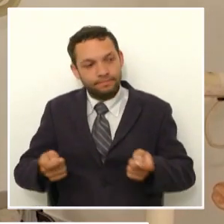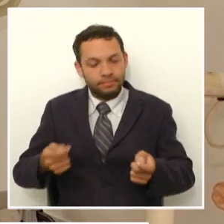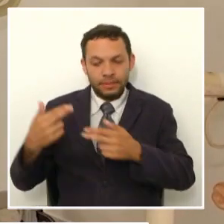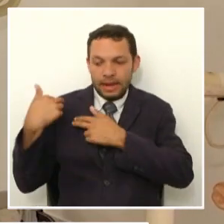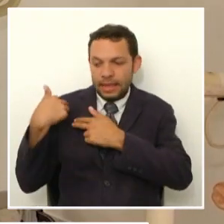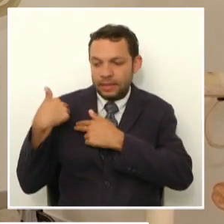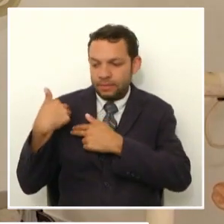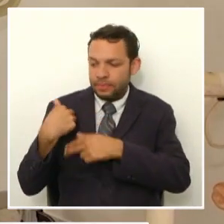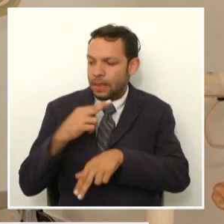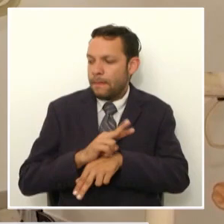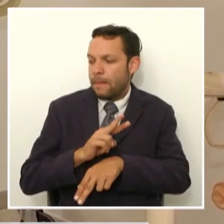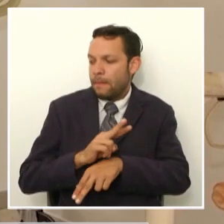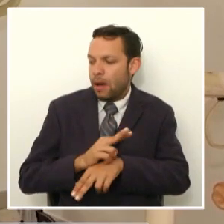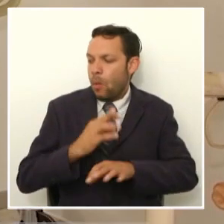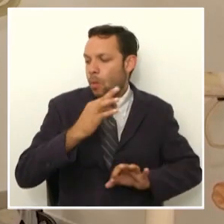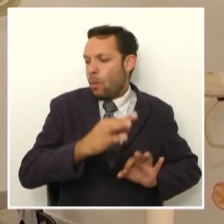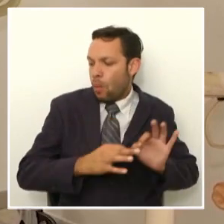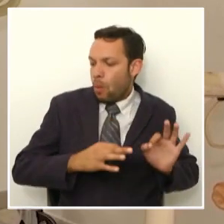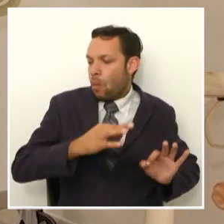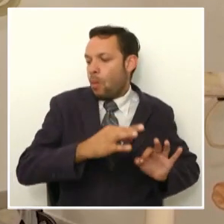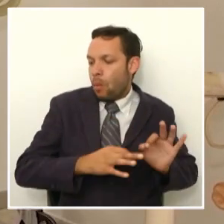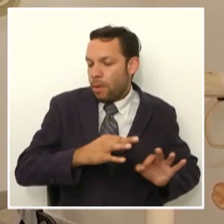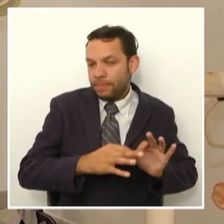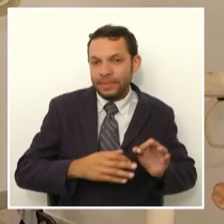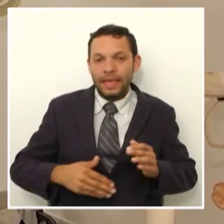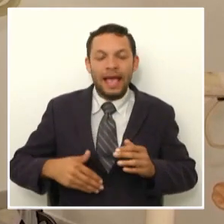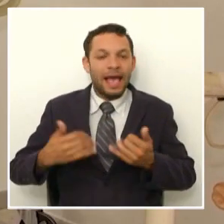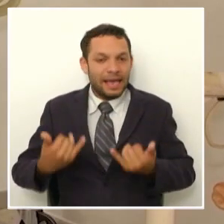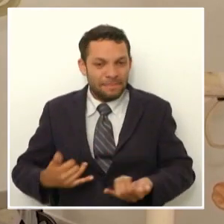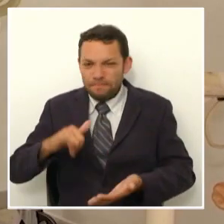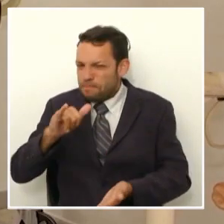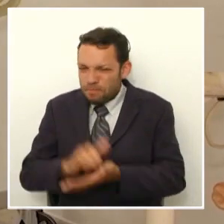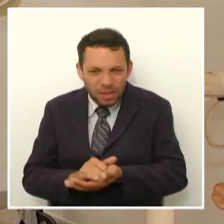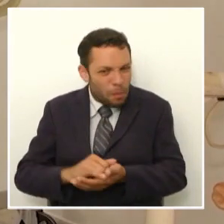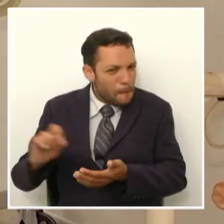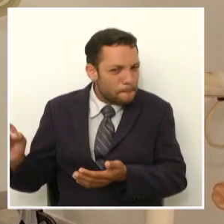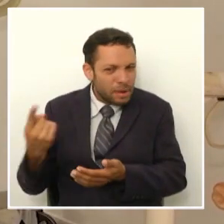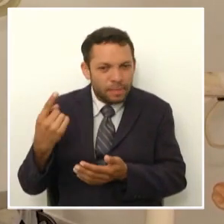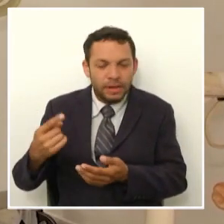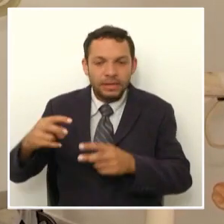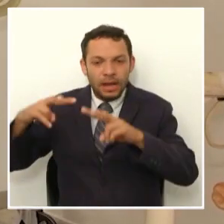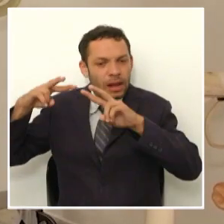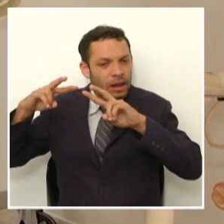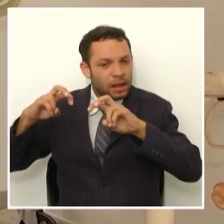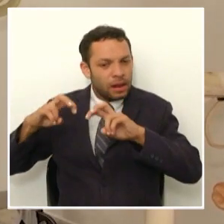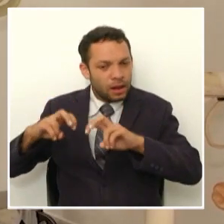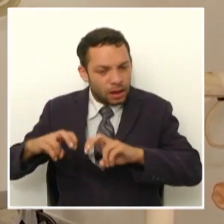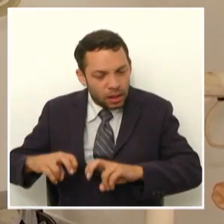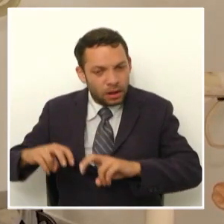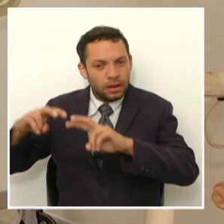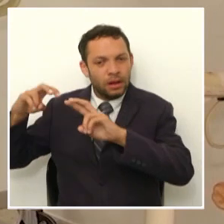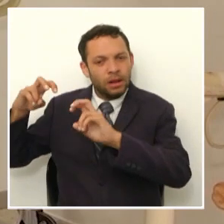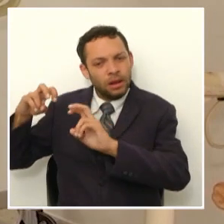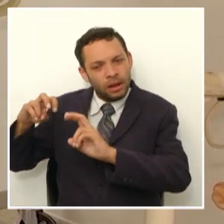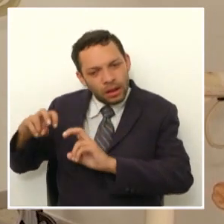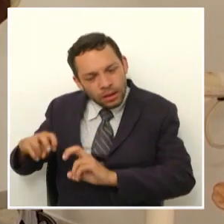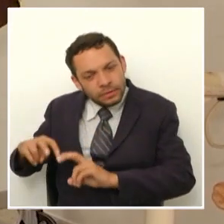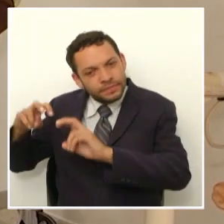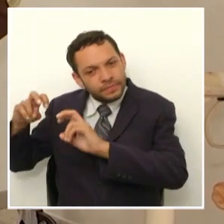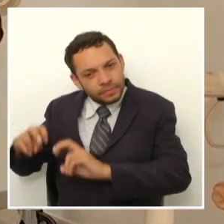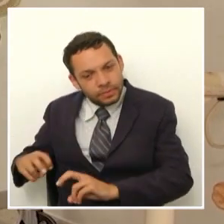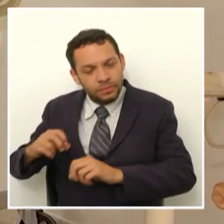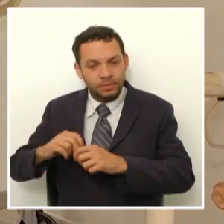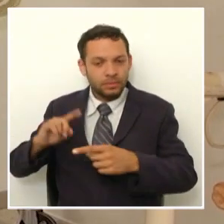cuidado intensivo de Colombia. En mis investigaciones, en la investigación que yo he hecho históricas en Colombia, en los libros